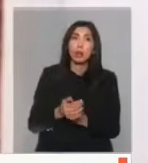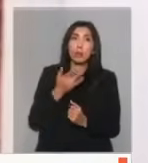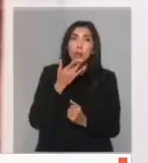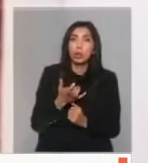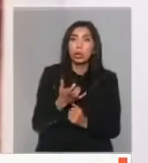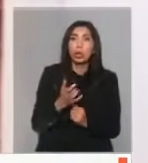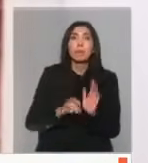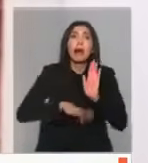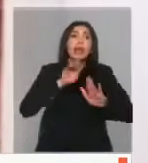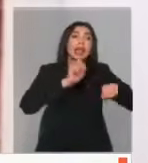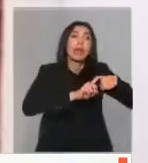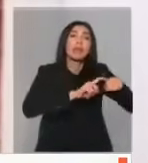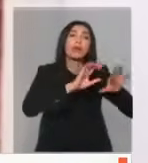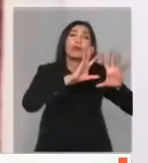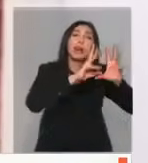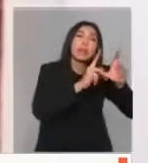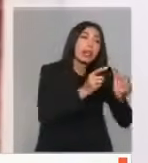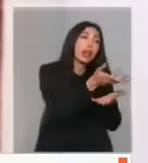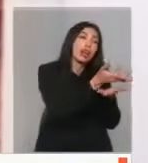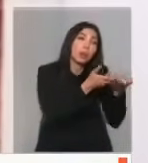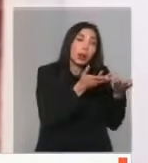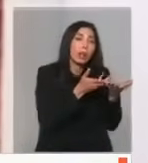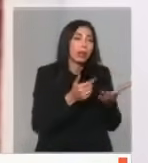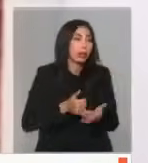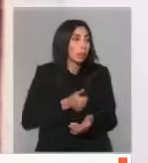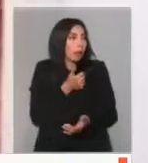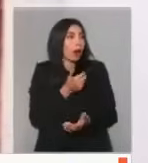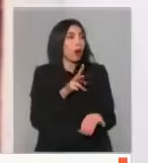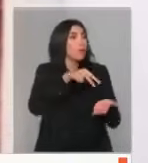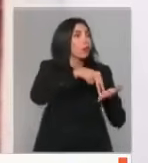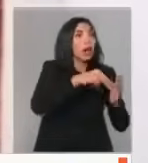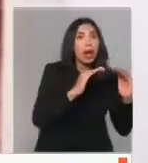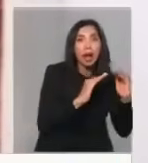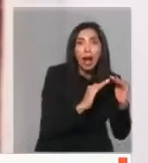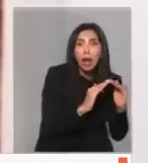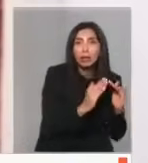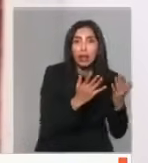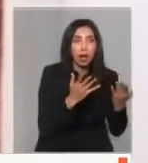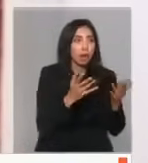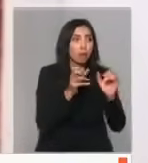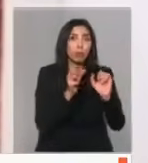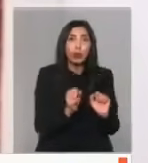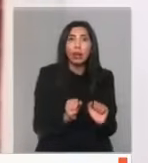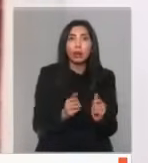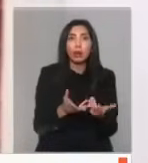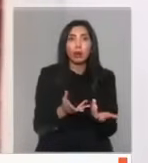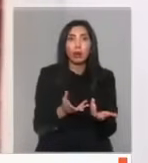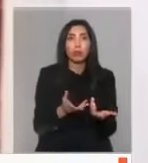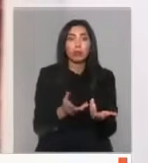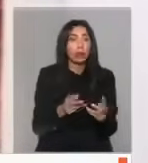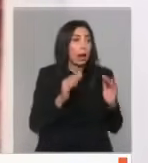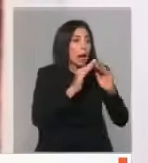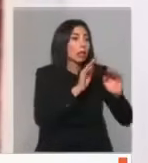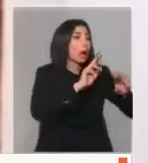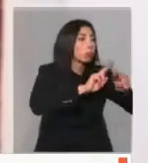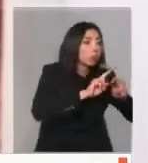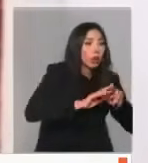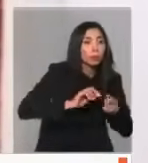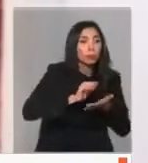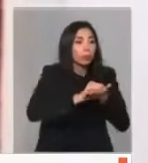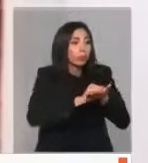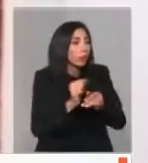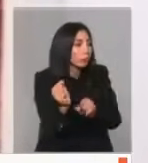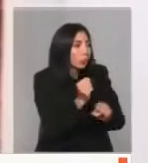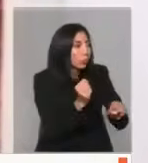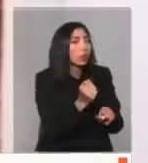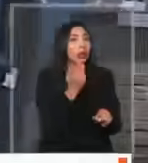con la familia, incluso hasta llega temprano a casa, le da chance de terminar de hacer los quehaceres del hogar y poderse acostar hasta